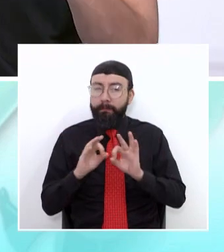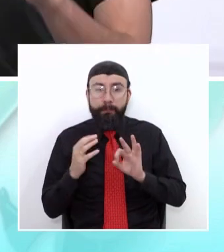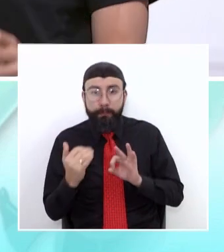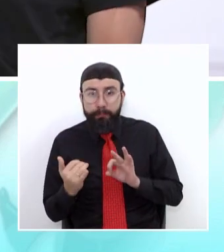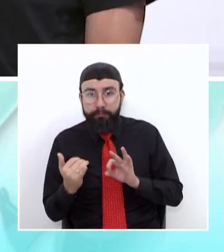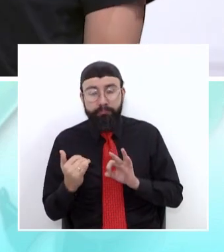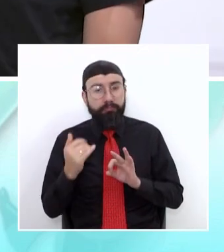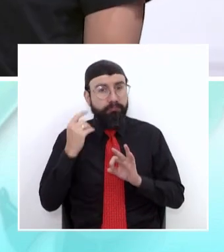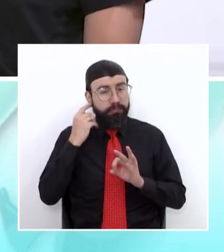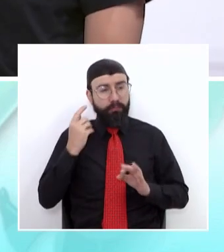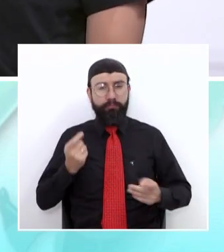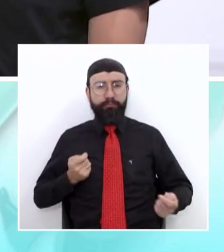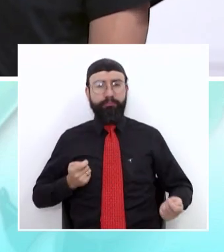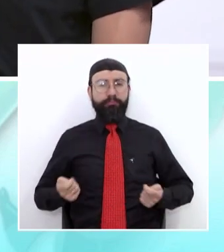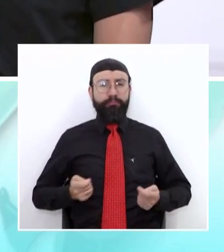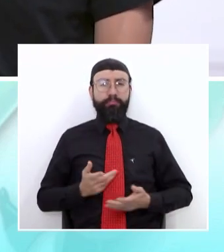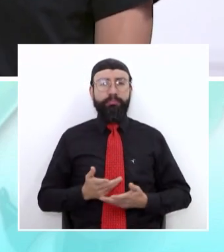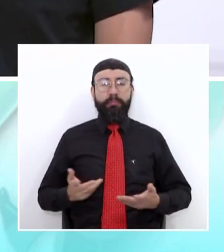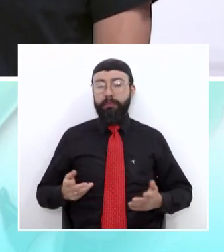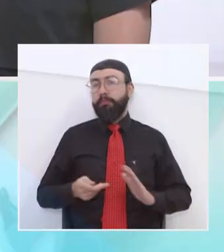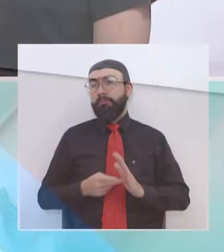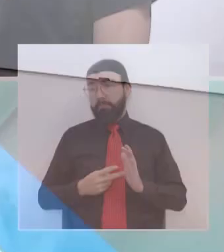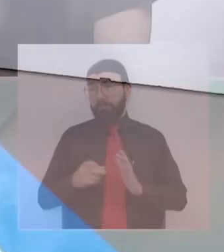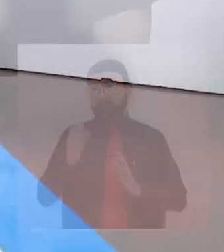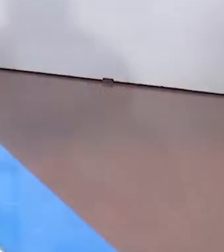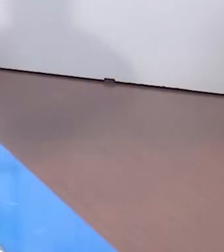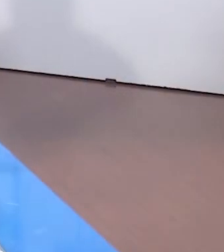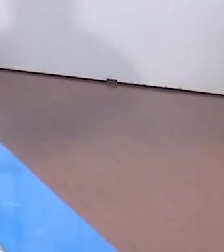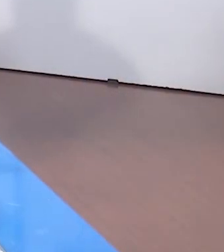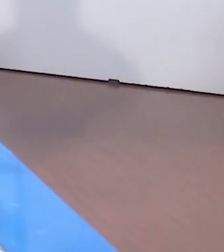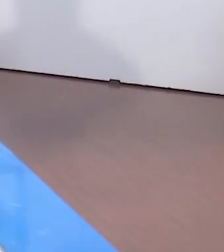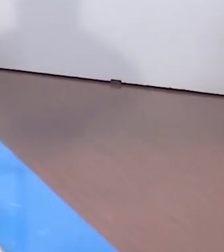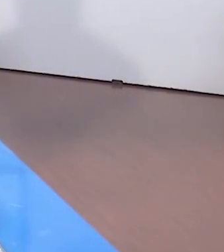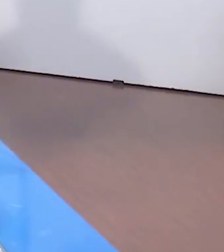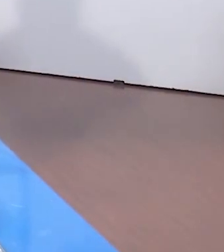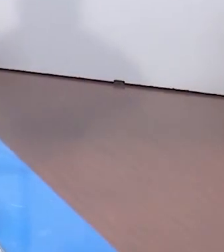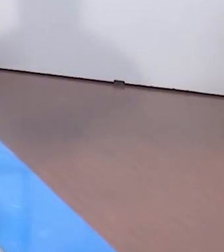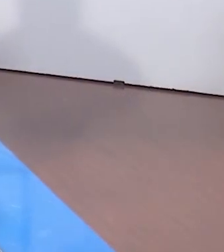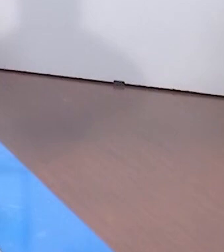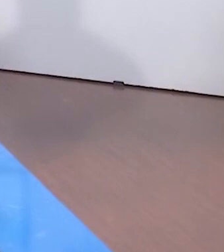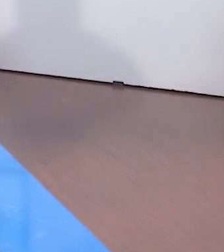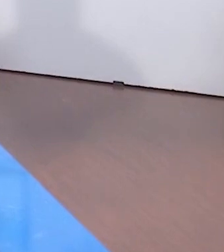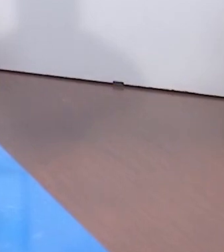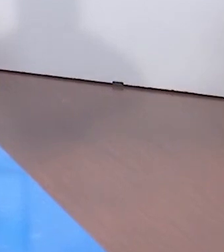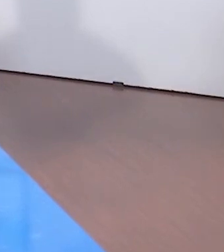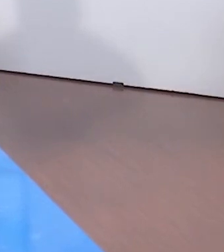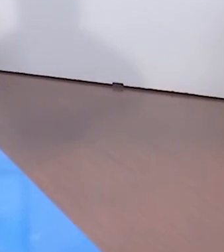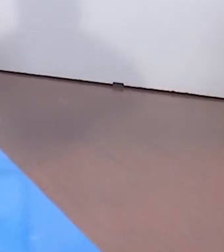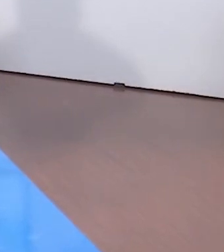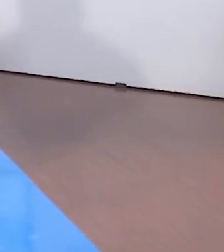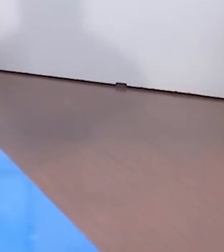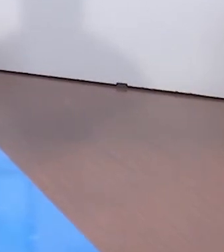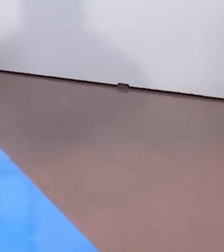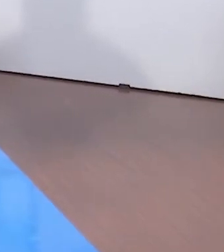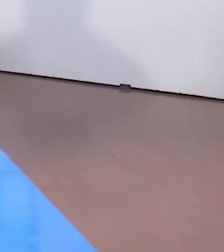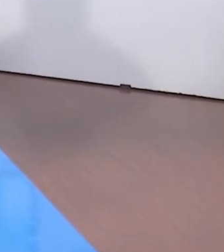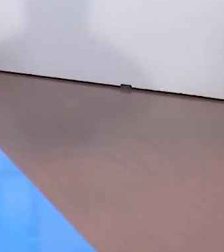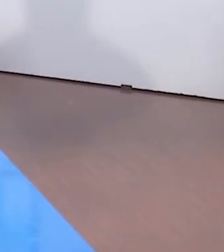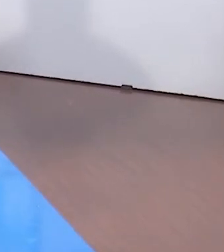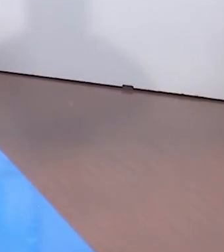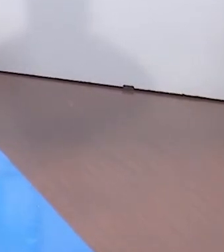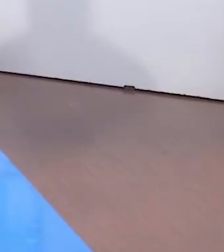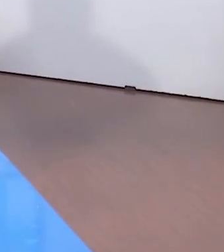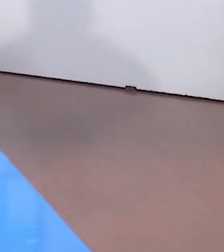nuestros centros de regulación. Entonces puede estar muy asociado a esos dolores de cabeza. Hay que dar respuesta a la pregunta de Lucía del Socorro Zuluaga Orozco,